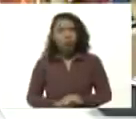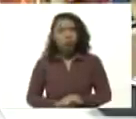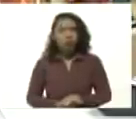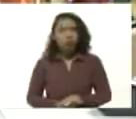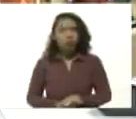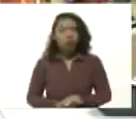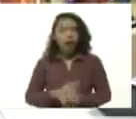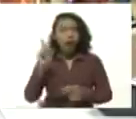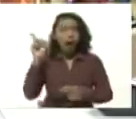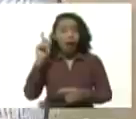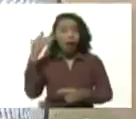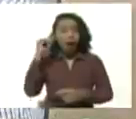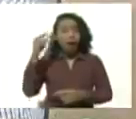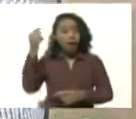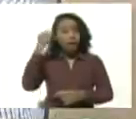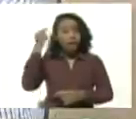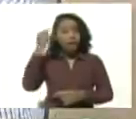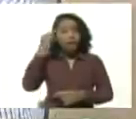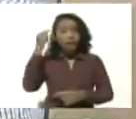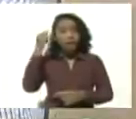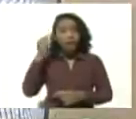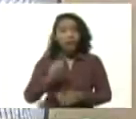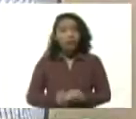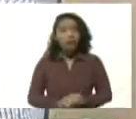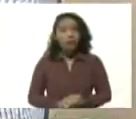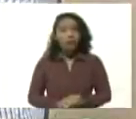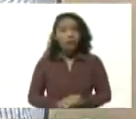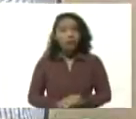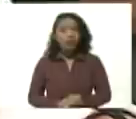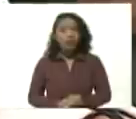está obsesionado,